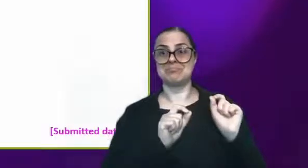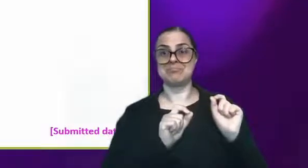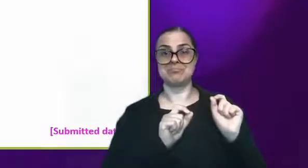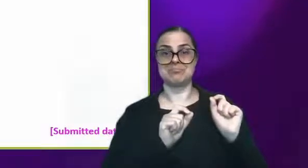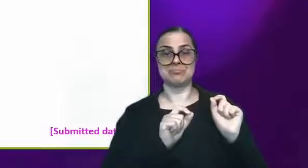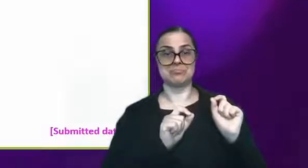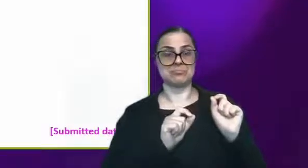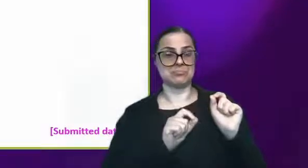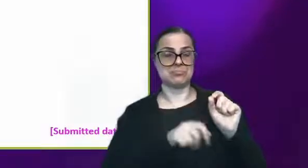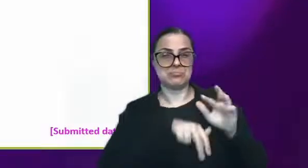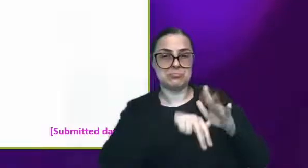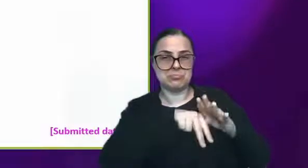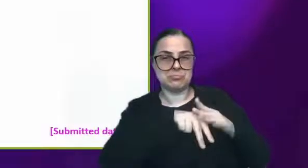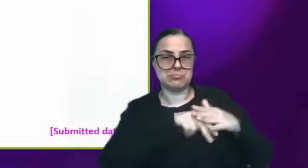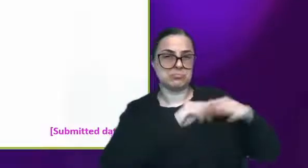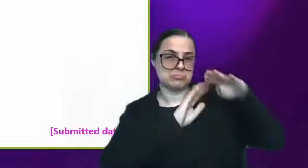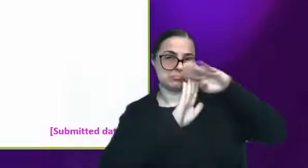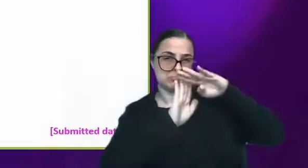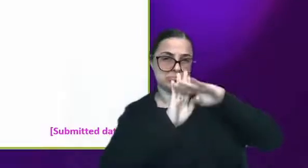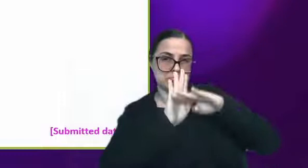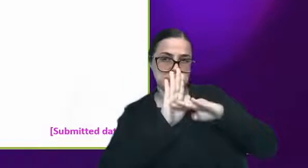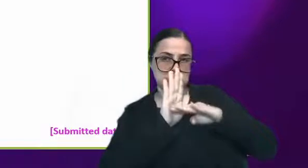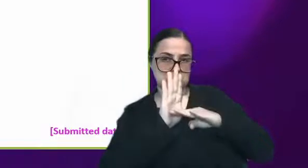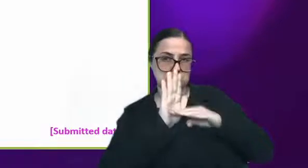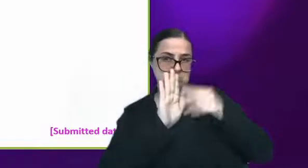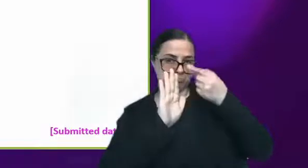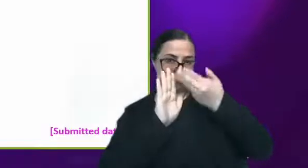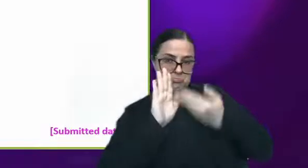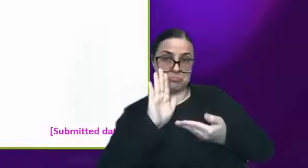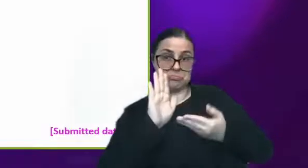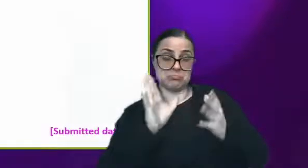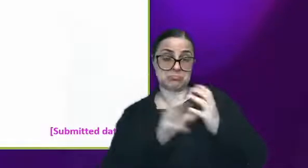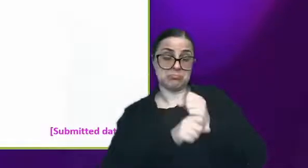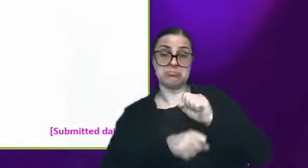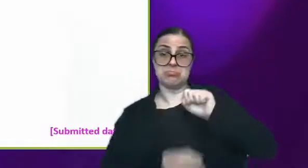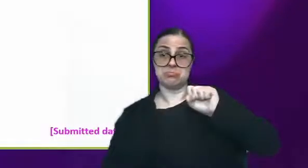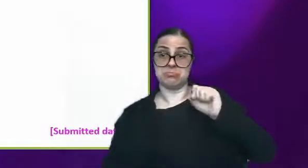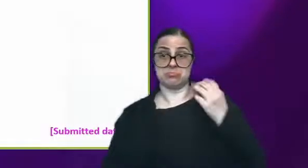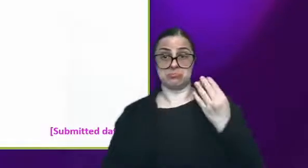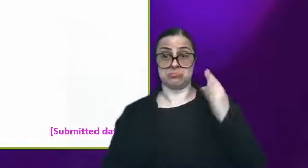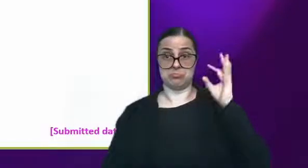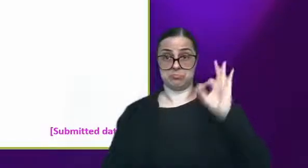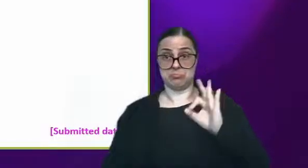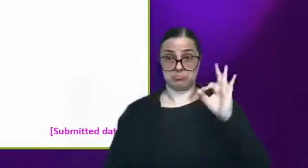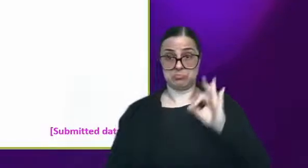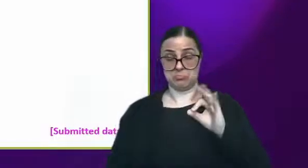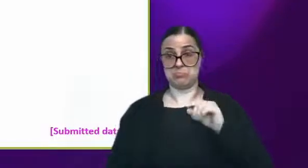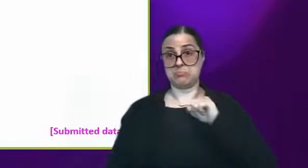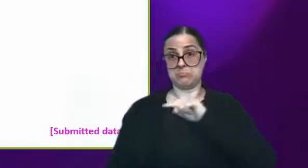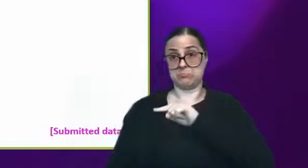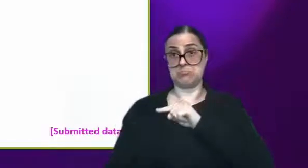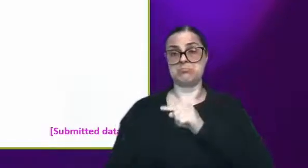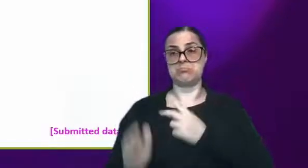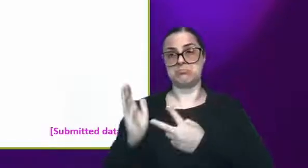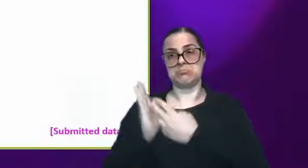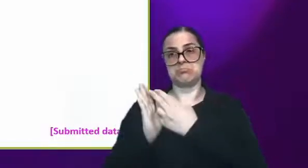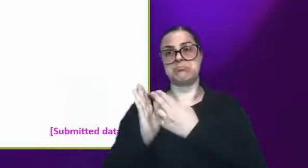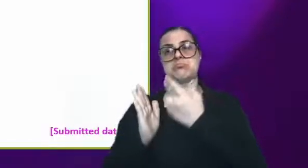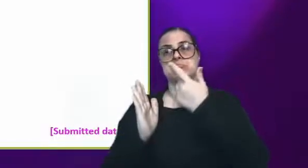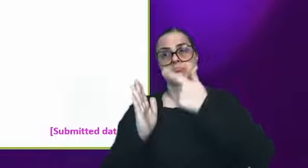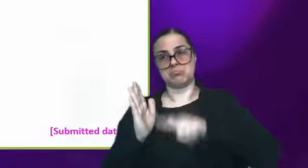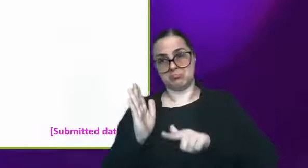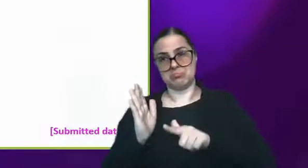84% de los pacientes resecados, la cirugía fue R0. El dato